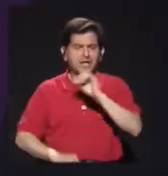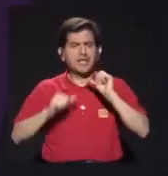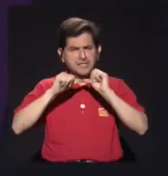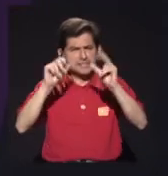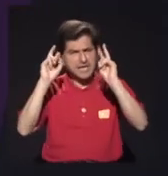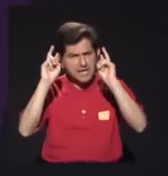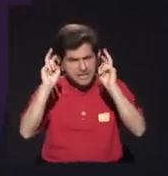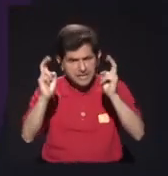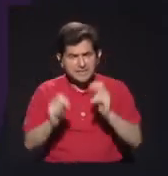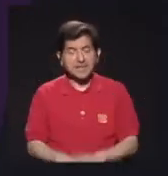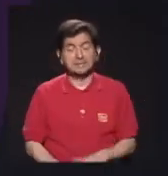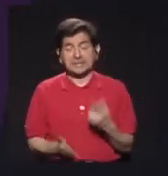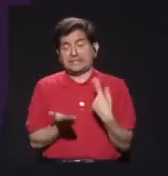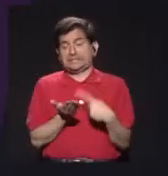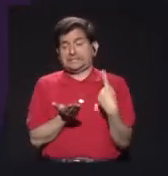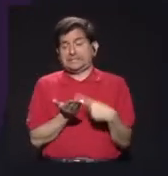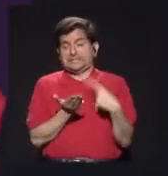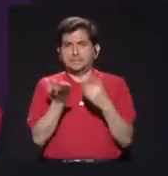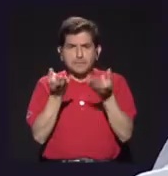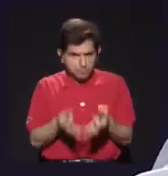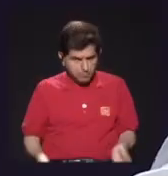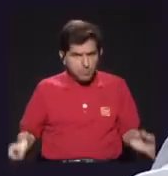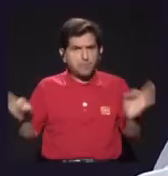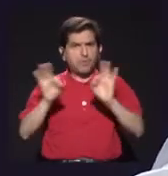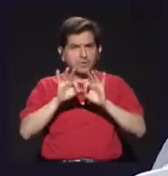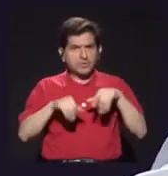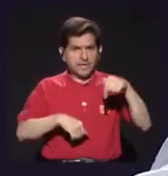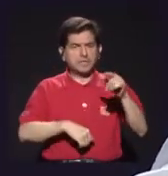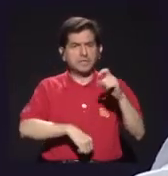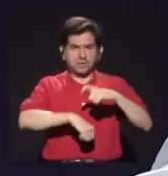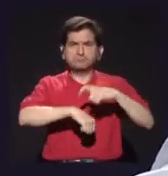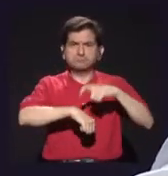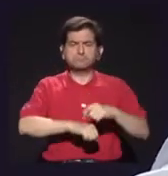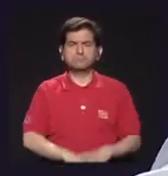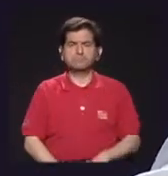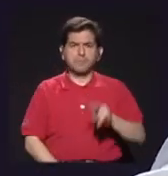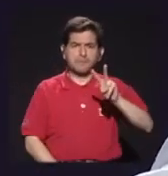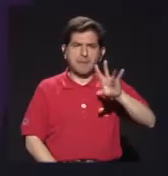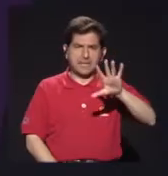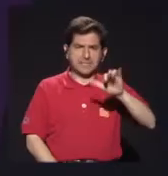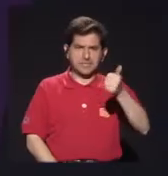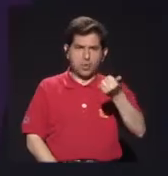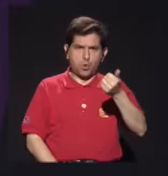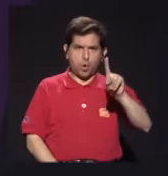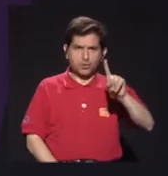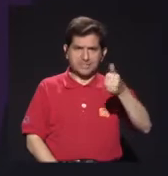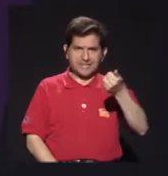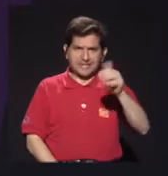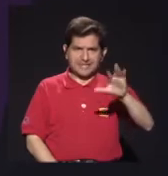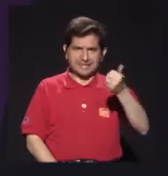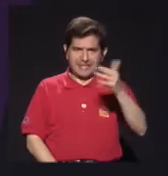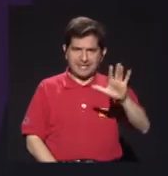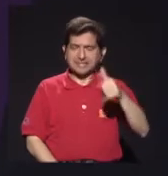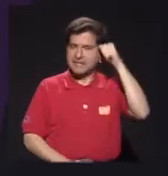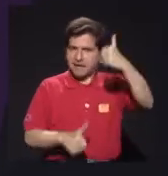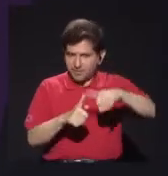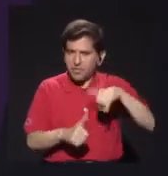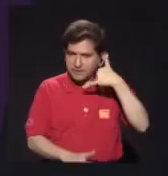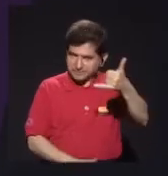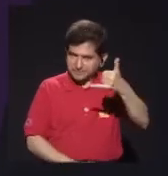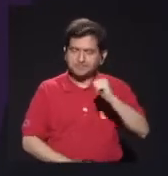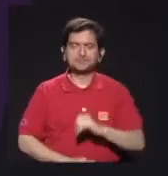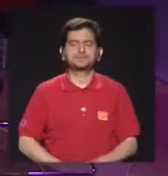estos temas tan álgidos y tan importantes en estos días 25 11 15 15 recuerden